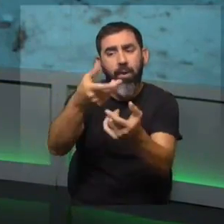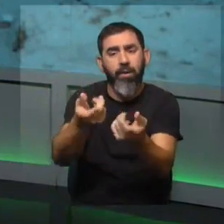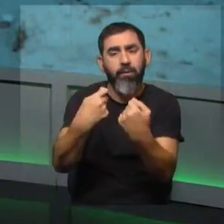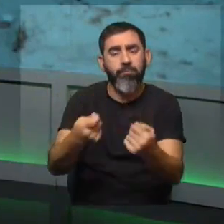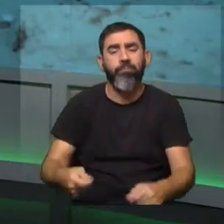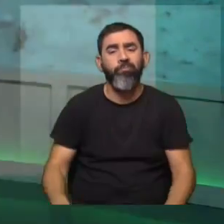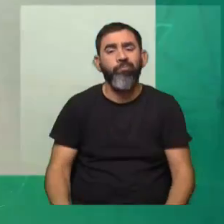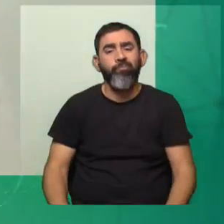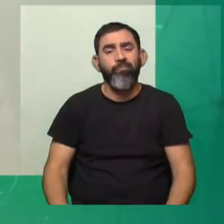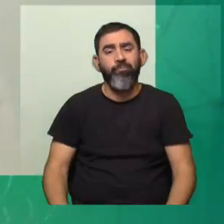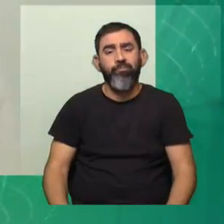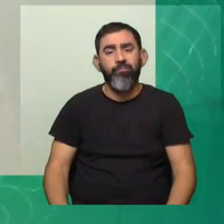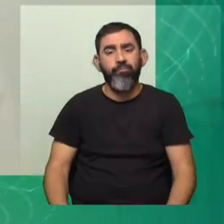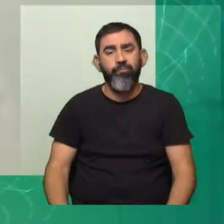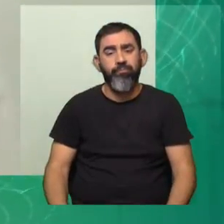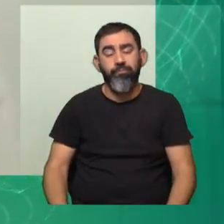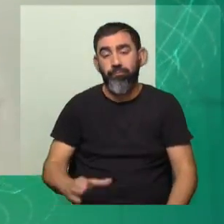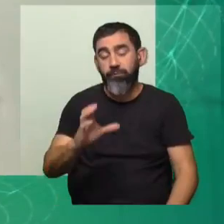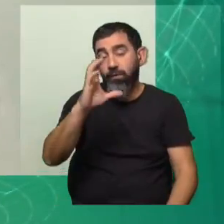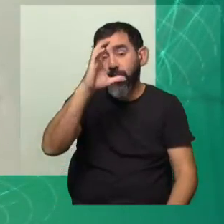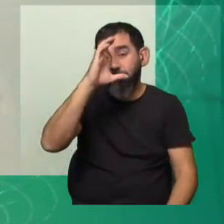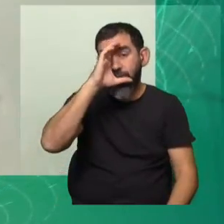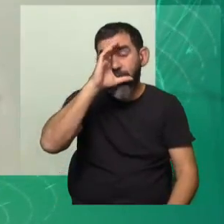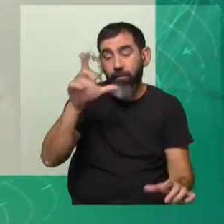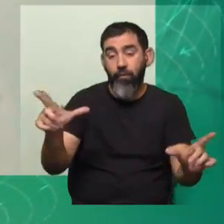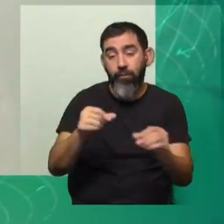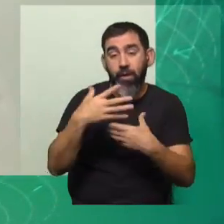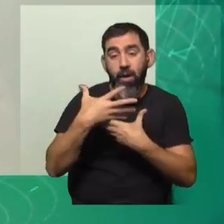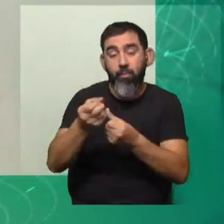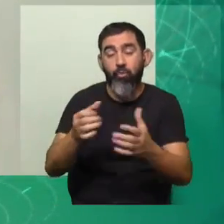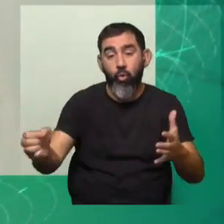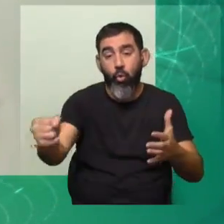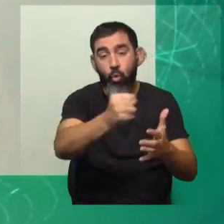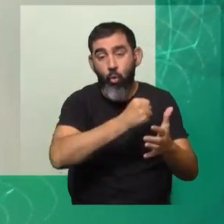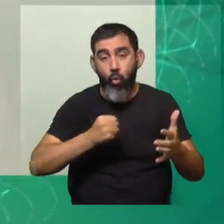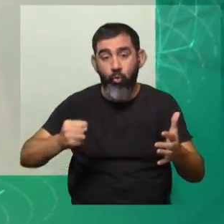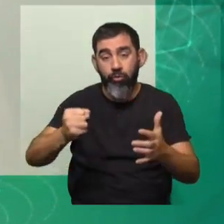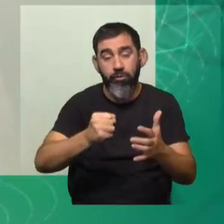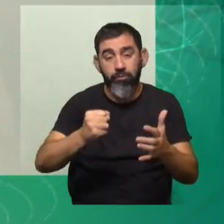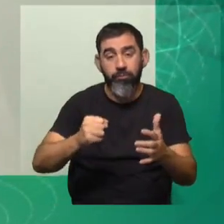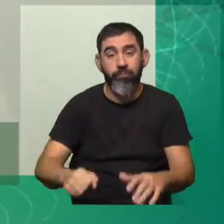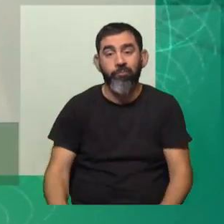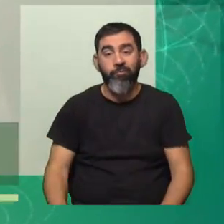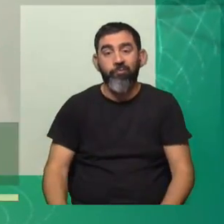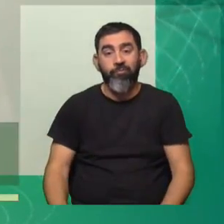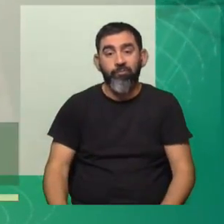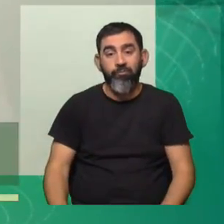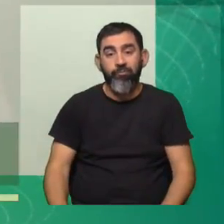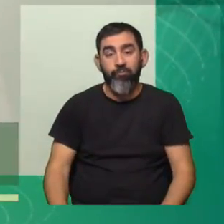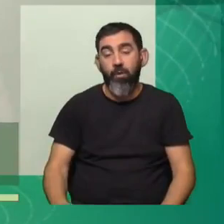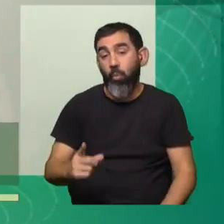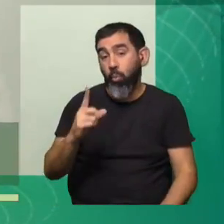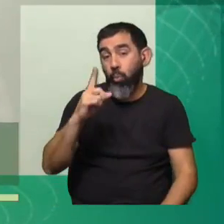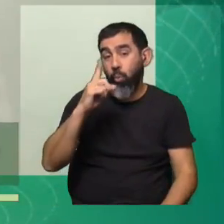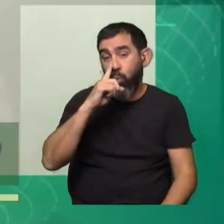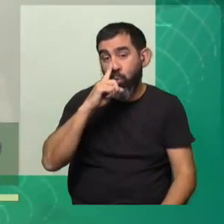este programa en febrero se cortó el apoyo a las Ollas y para junio